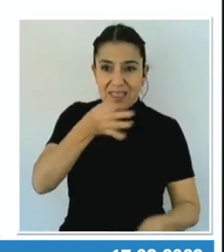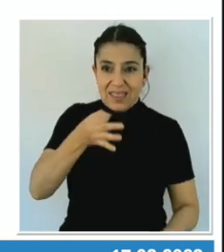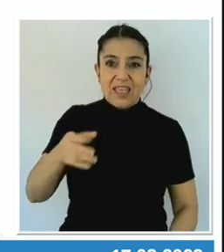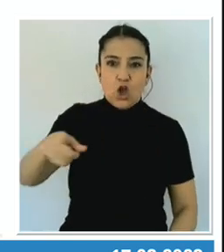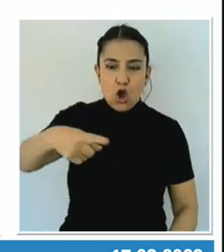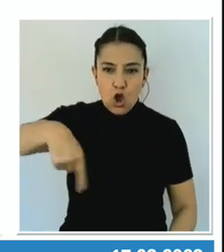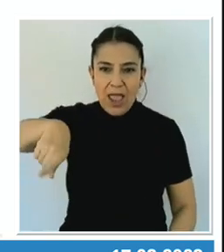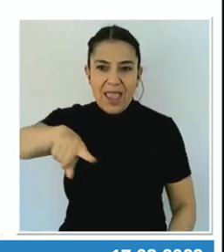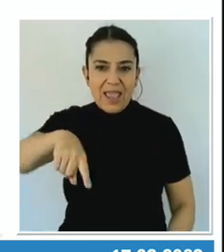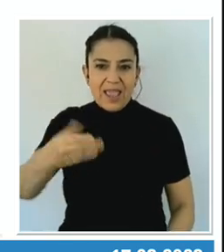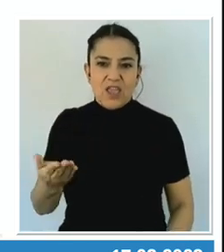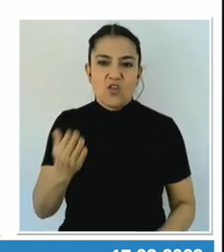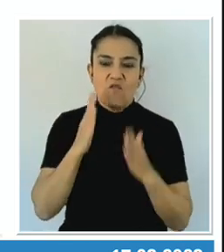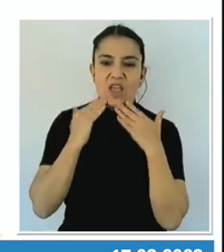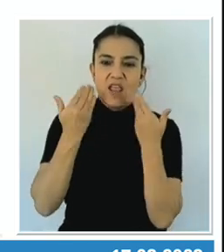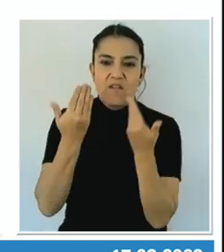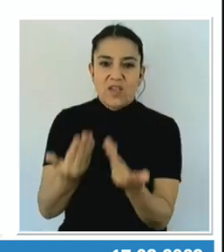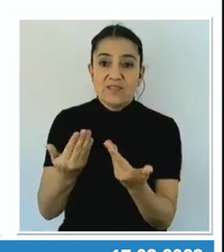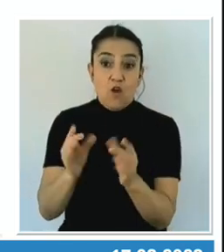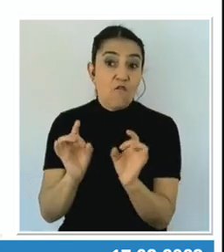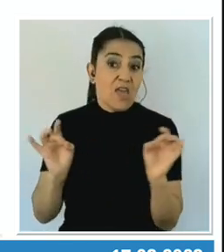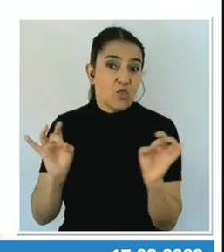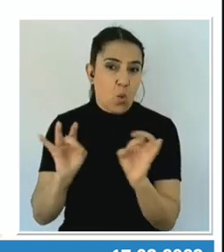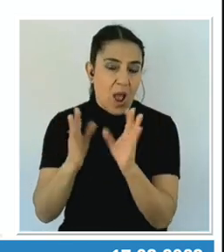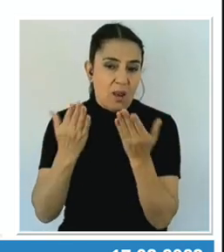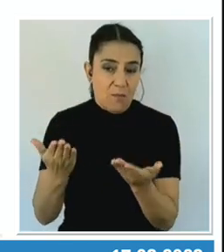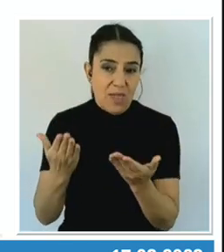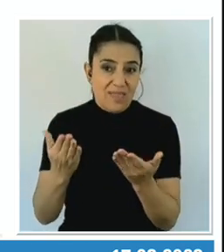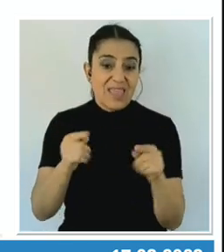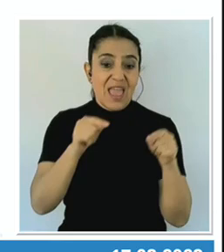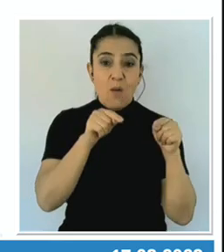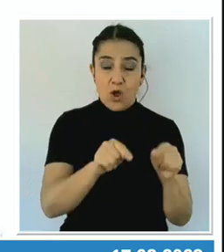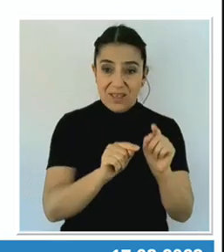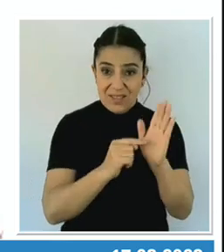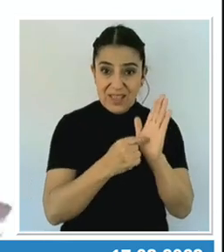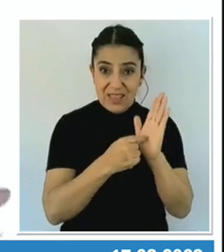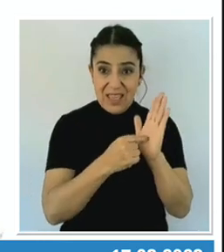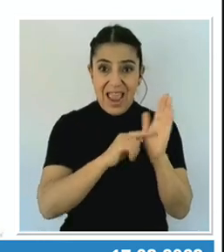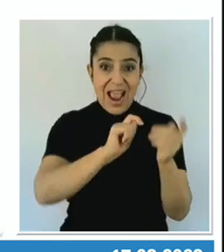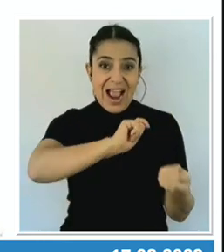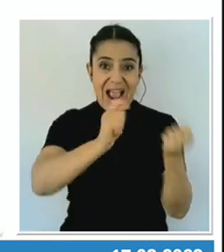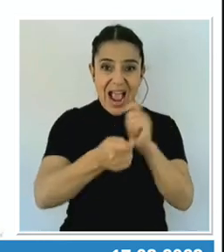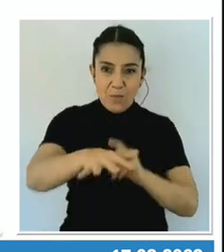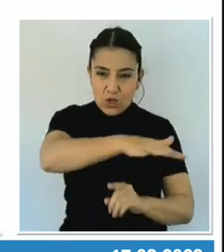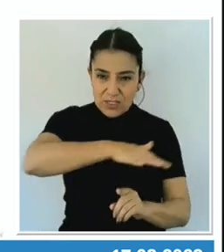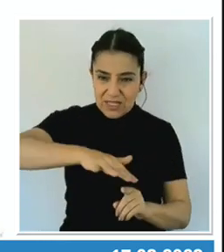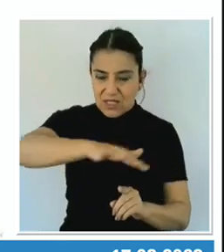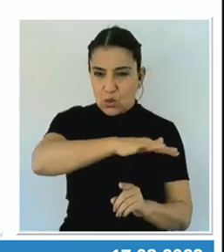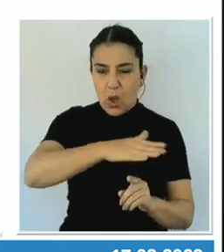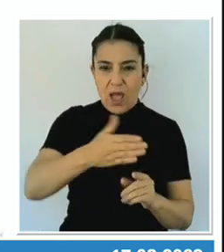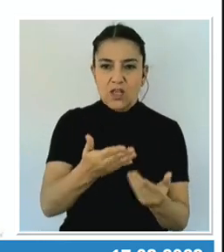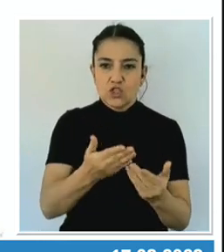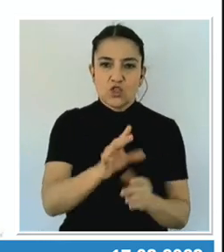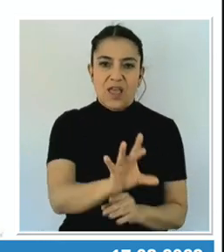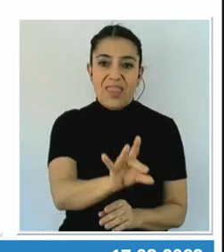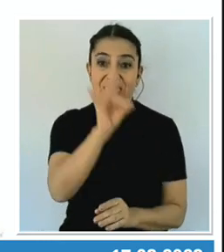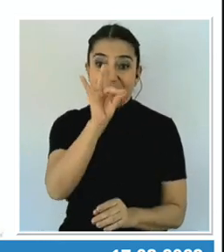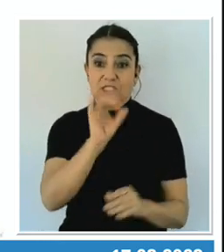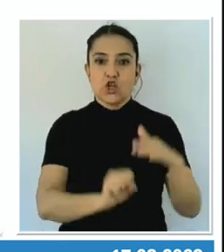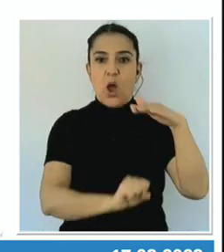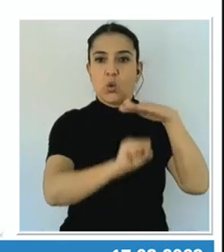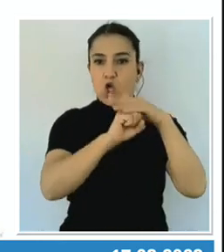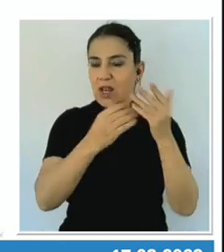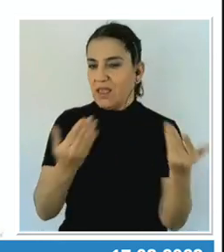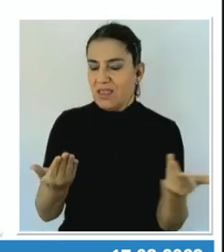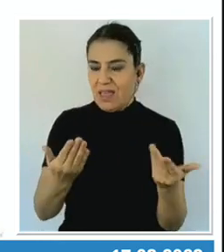resultarían beneficiados eventualmente por este cambio de circunstancias emanado de una decisión de autoridad. Así que quiero